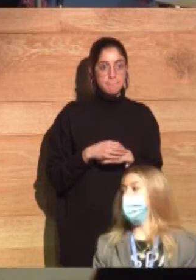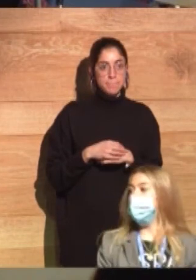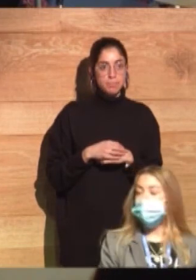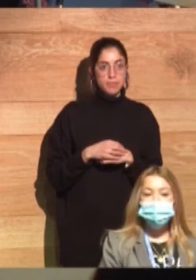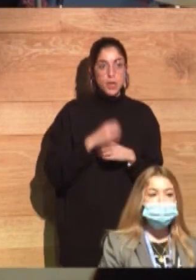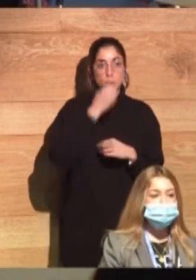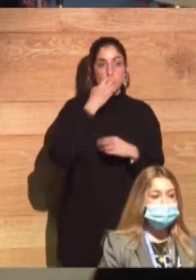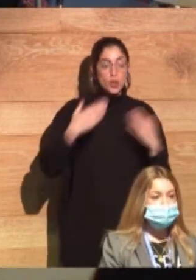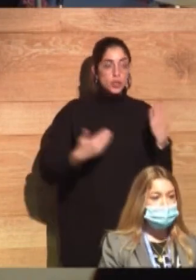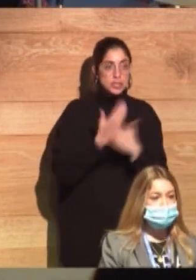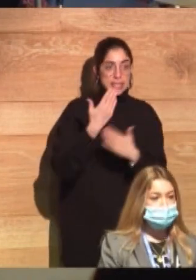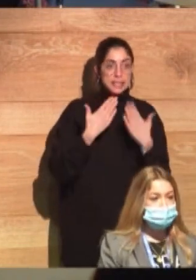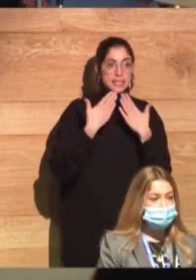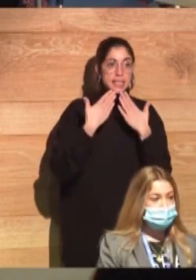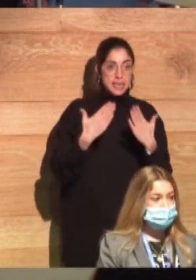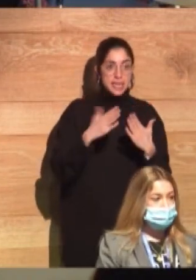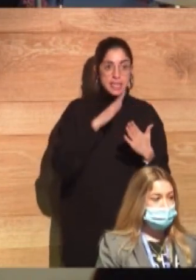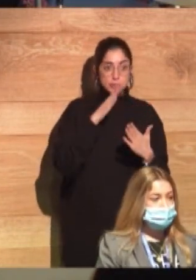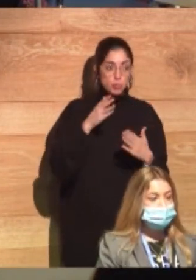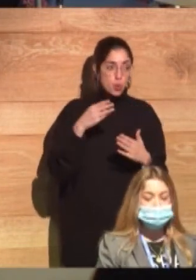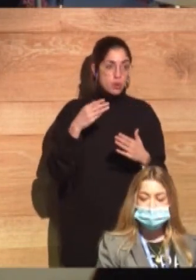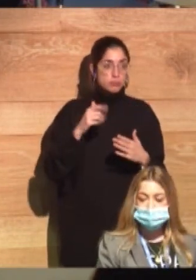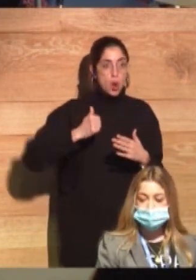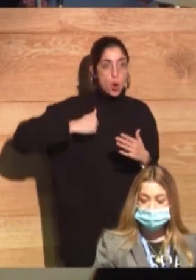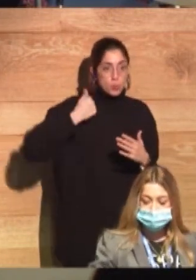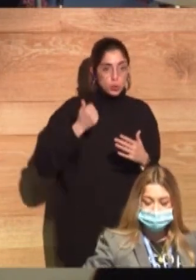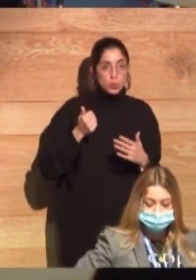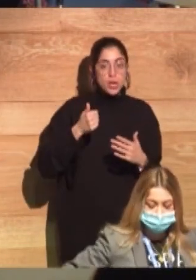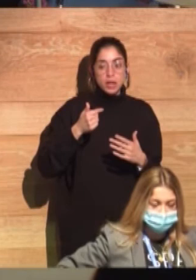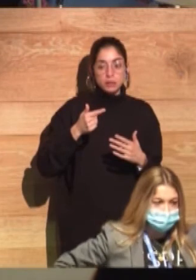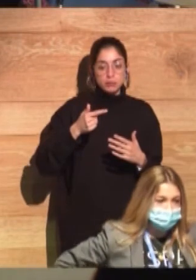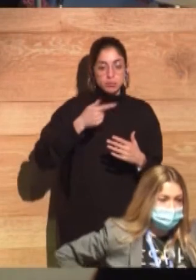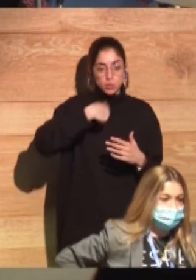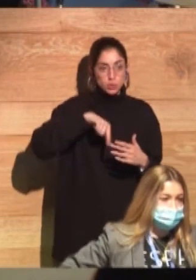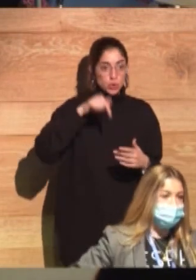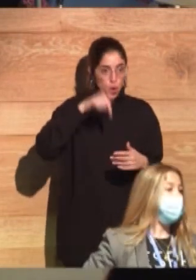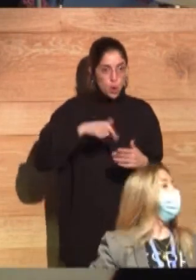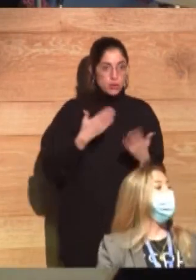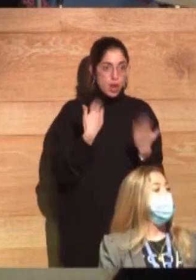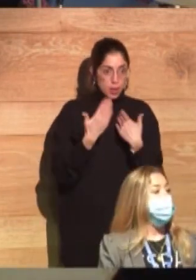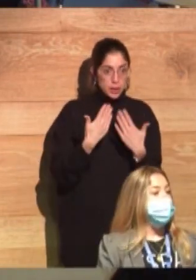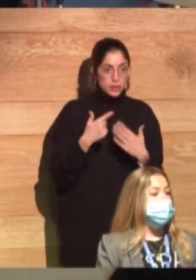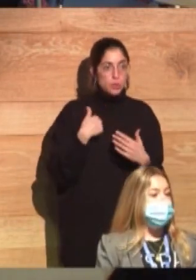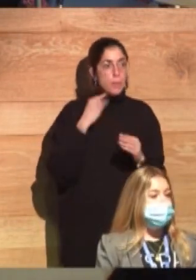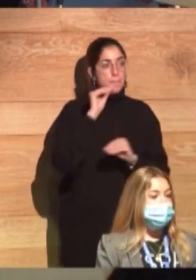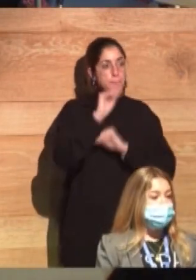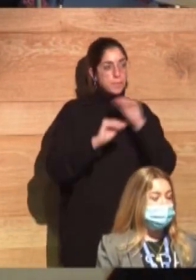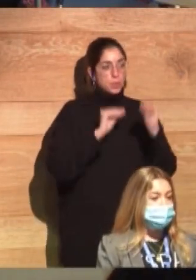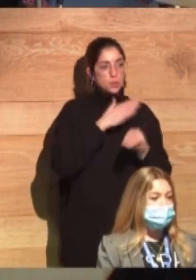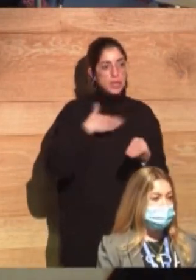Buenos días. Muchísimas gracias, señora presidenta, por esta oportunidad de conversar con usted hoy. Mi pregunta era sobre